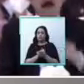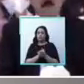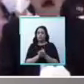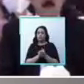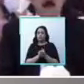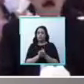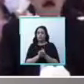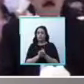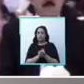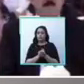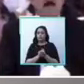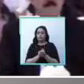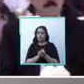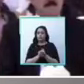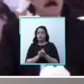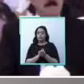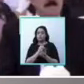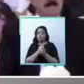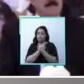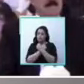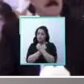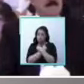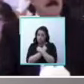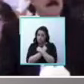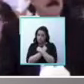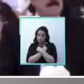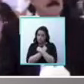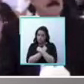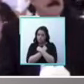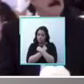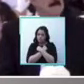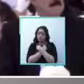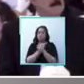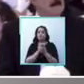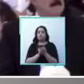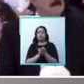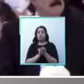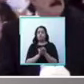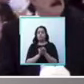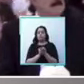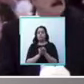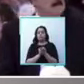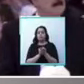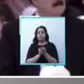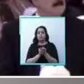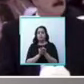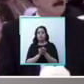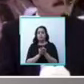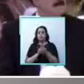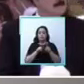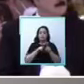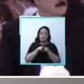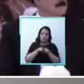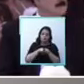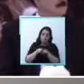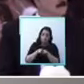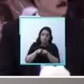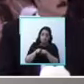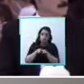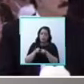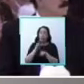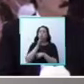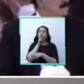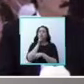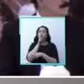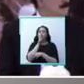esa en la cual se abusa de los recursos económicos. Ojalá pues no se produzca, no tengamos